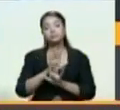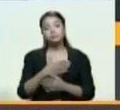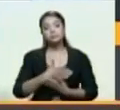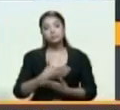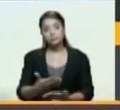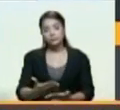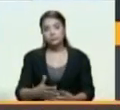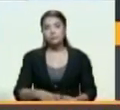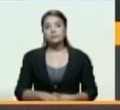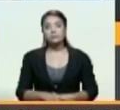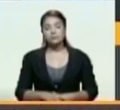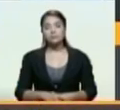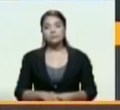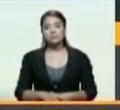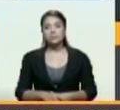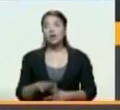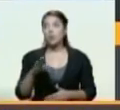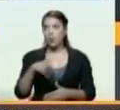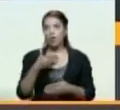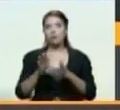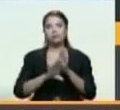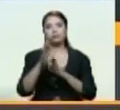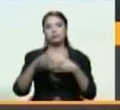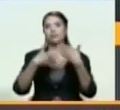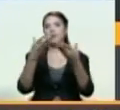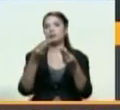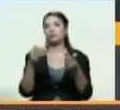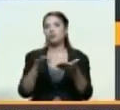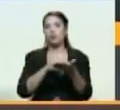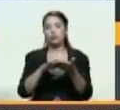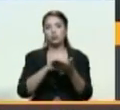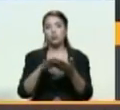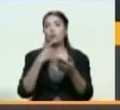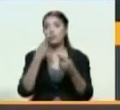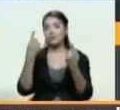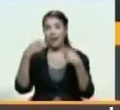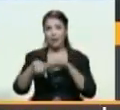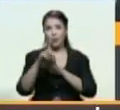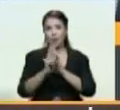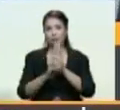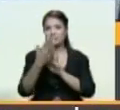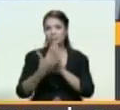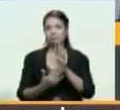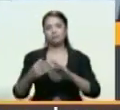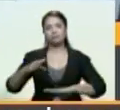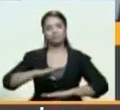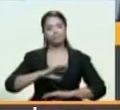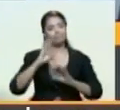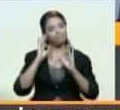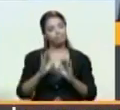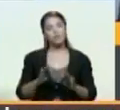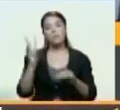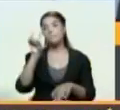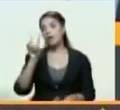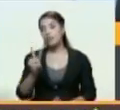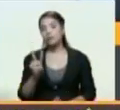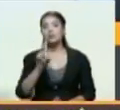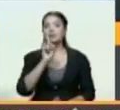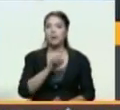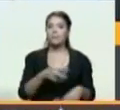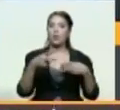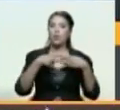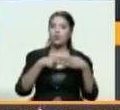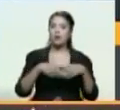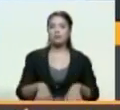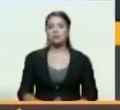generando, valga la redundancia, y que podamos avanzar en una solución, como lo dice el Acuerdo de Ginebra, práctica y satisfactoria tanto para Venezuela como para Guyana. Canciller,